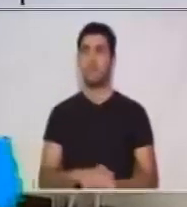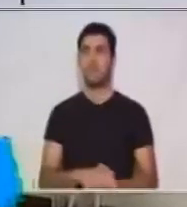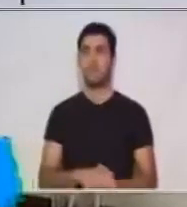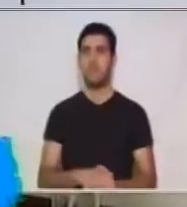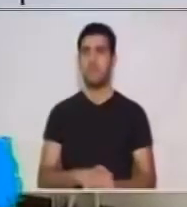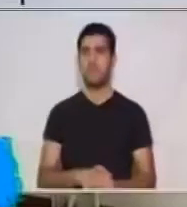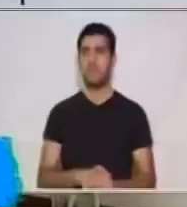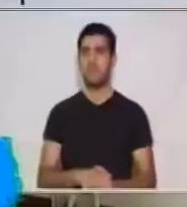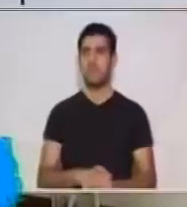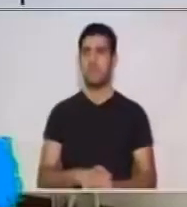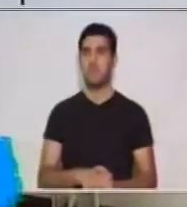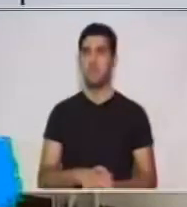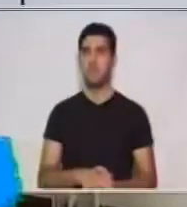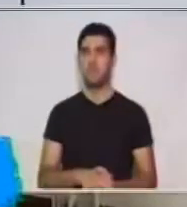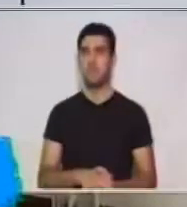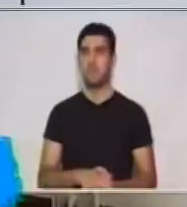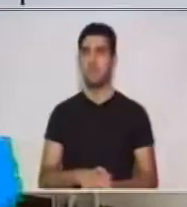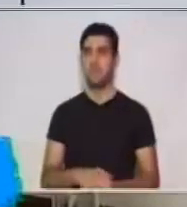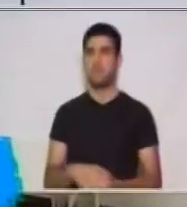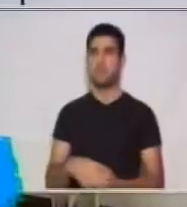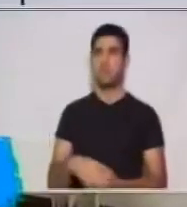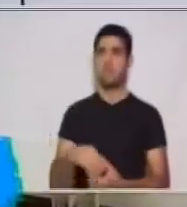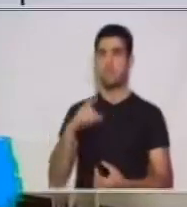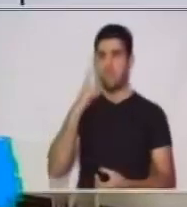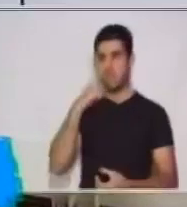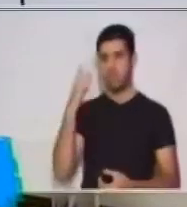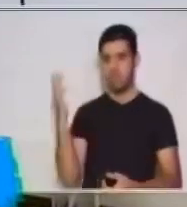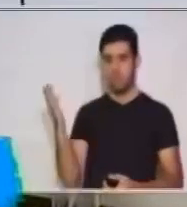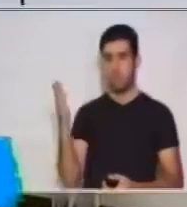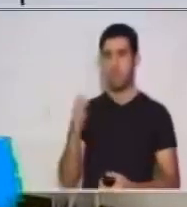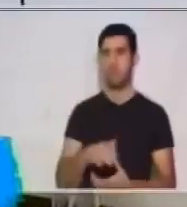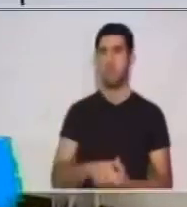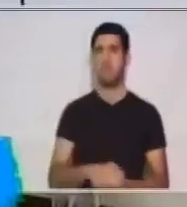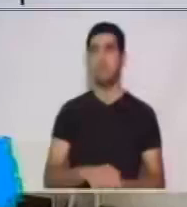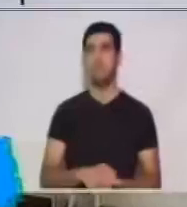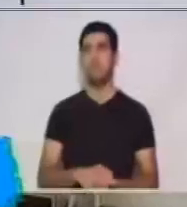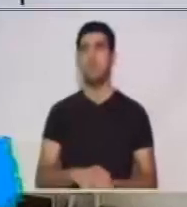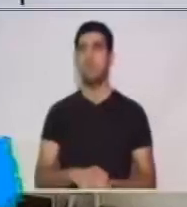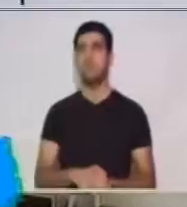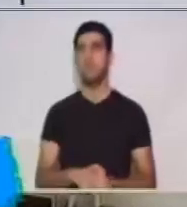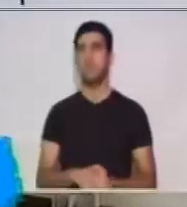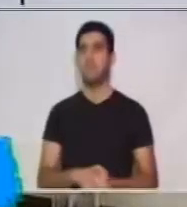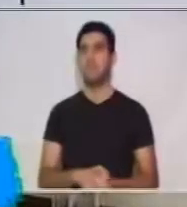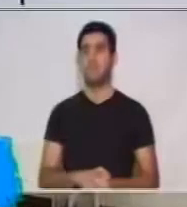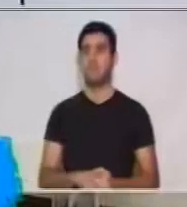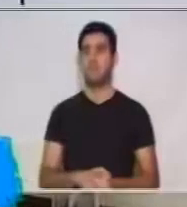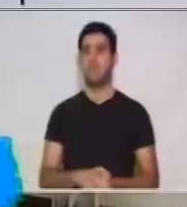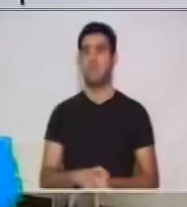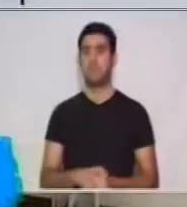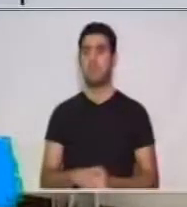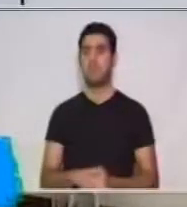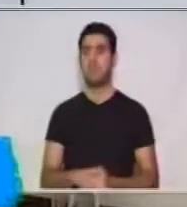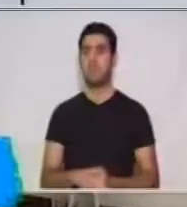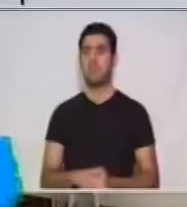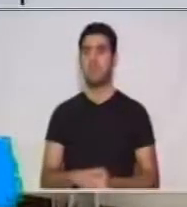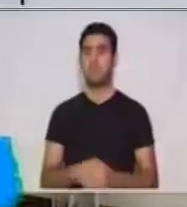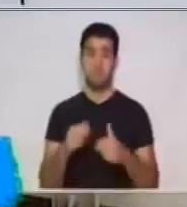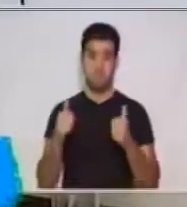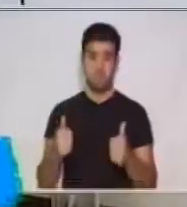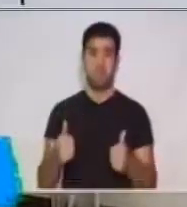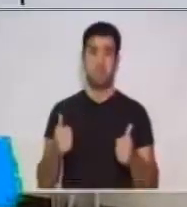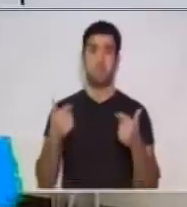100 me da 100. Bien. Ahora, vemos que